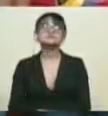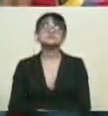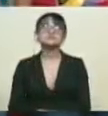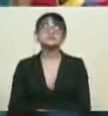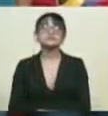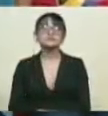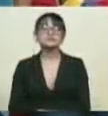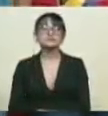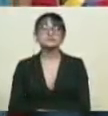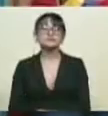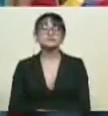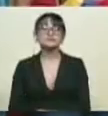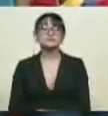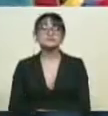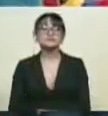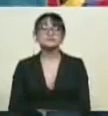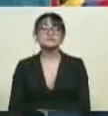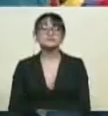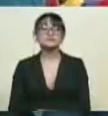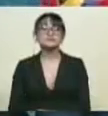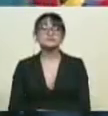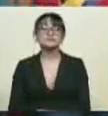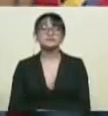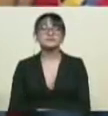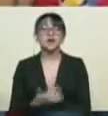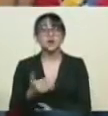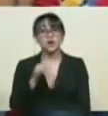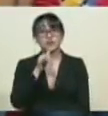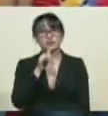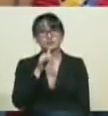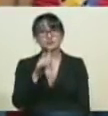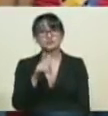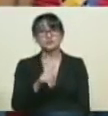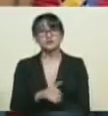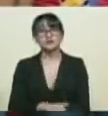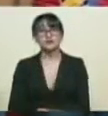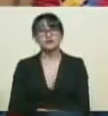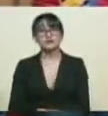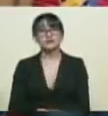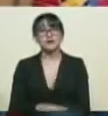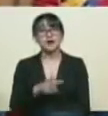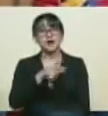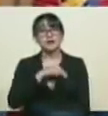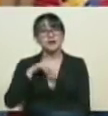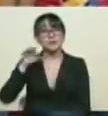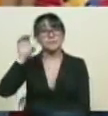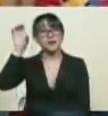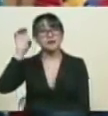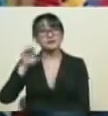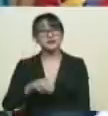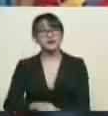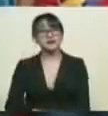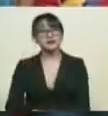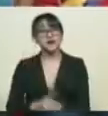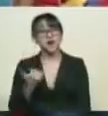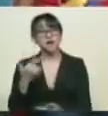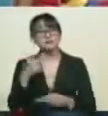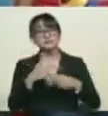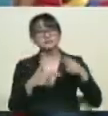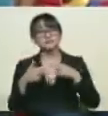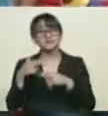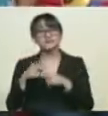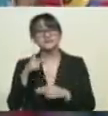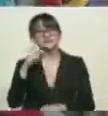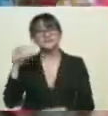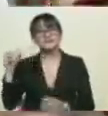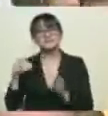Estado Falcón. Bueno, yo quiero anunciar por Carnet de la Patria. Vamos a construir 100